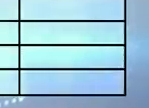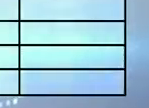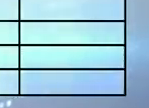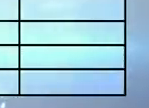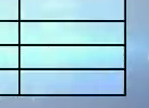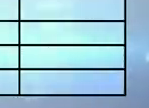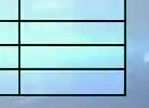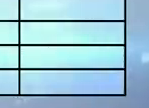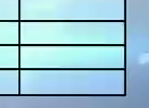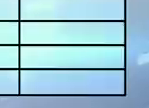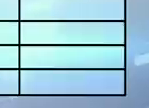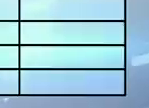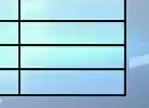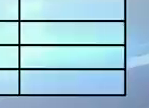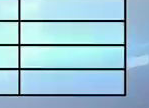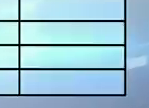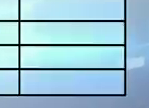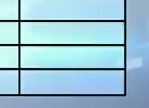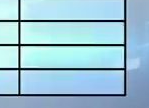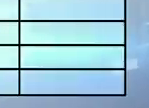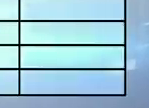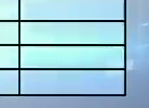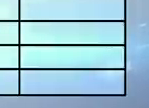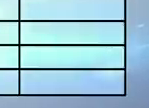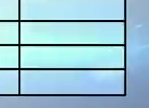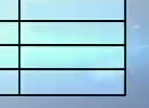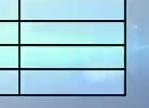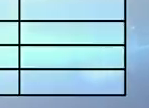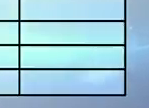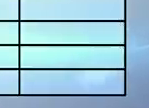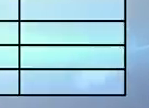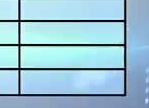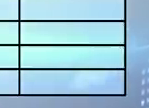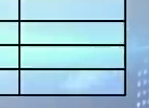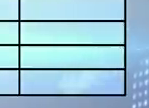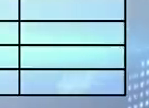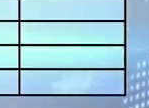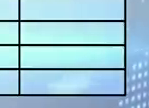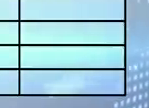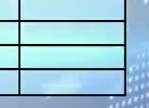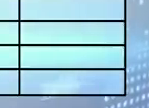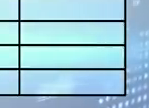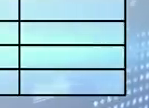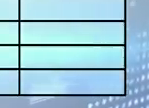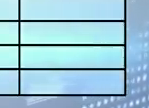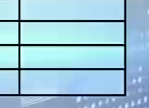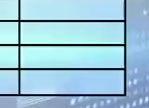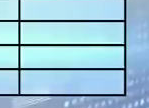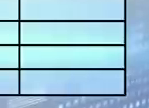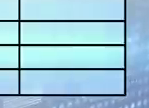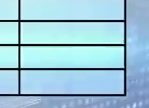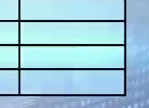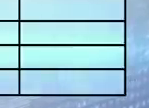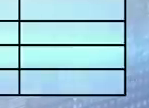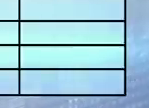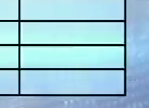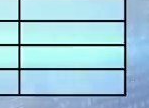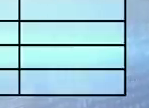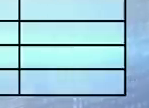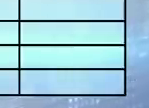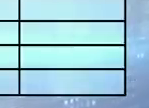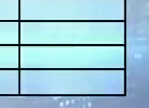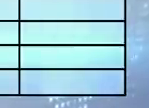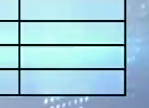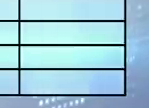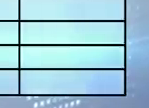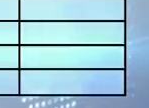Sin embargo, en la flema sí se presenta en el coronavirus y no en la gripe ni en el resfriado.